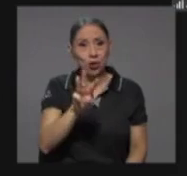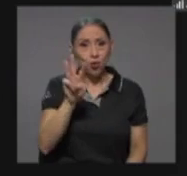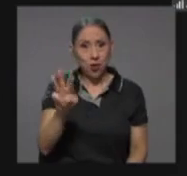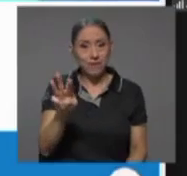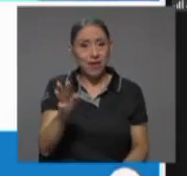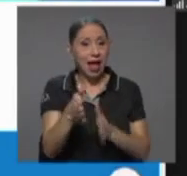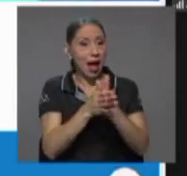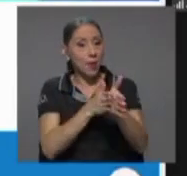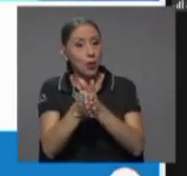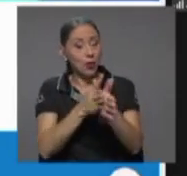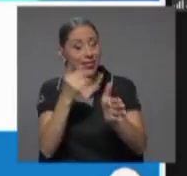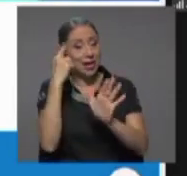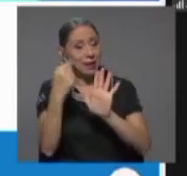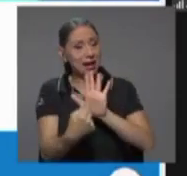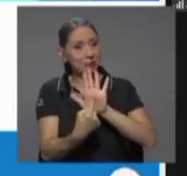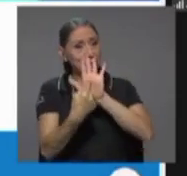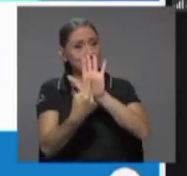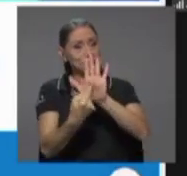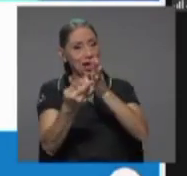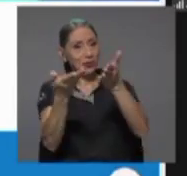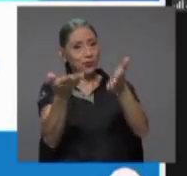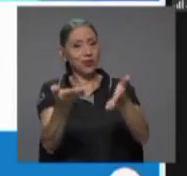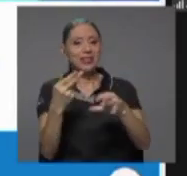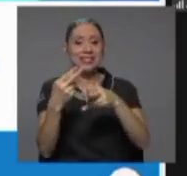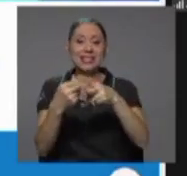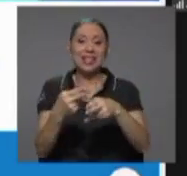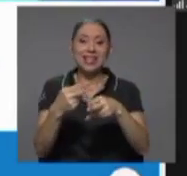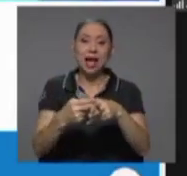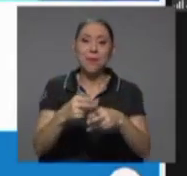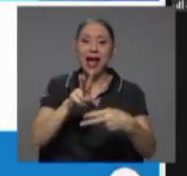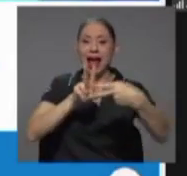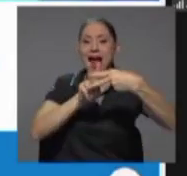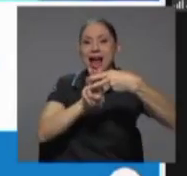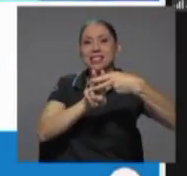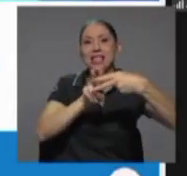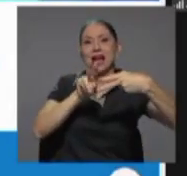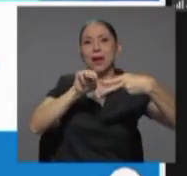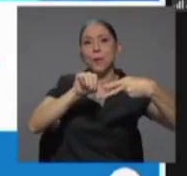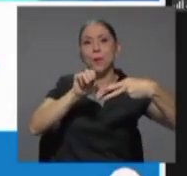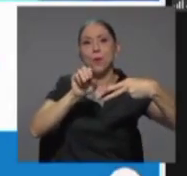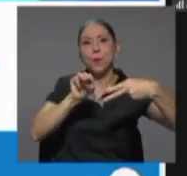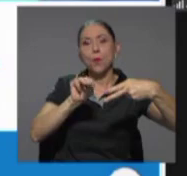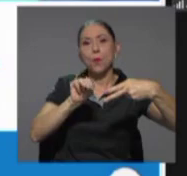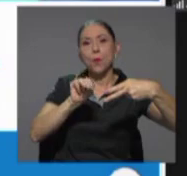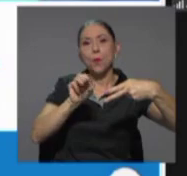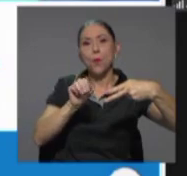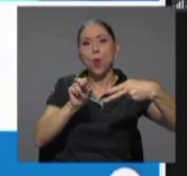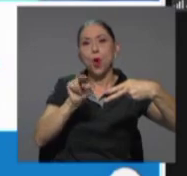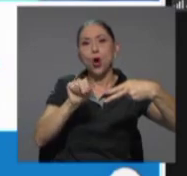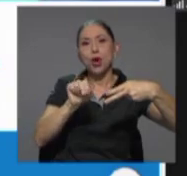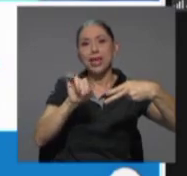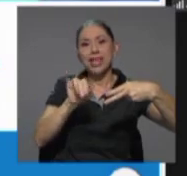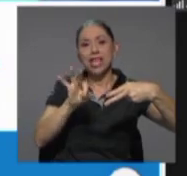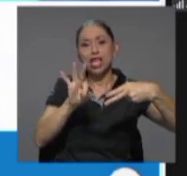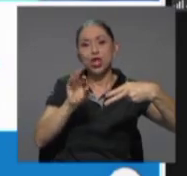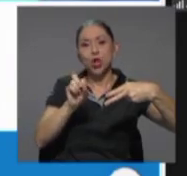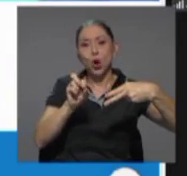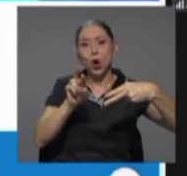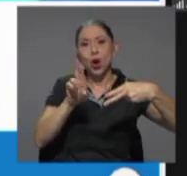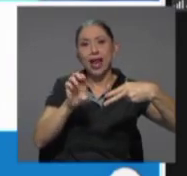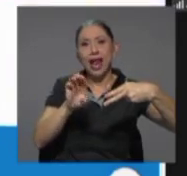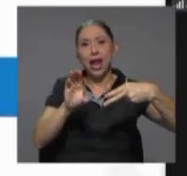aquí, compartírselos, que se llama #monitoreocgr. Así lo pueden